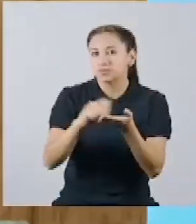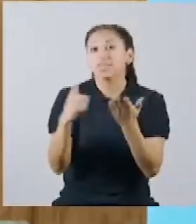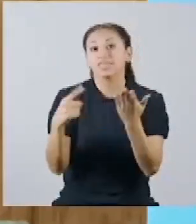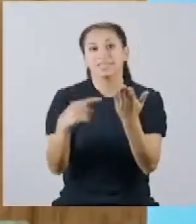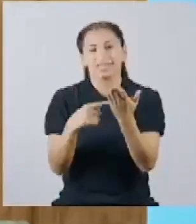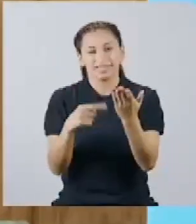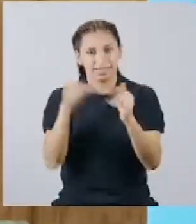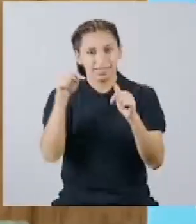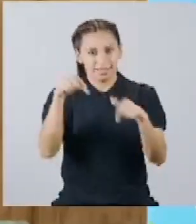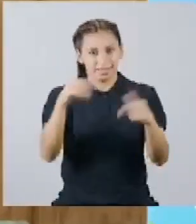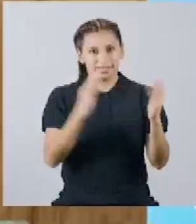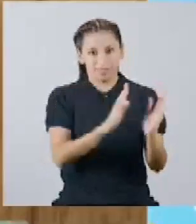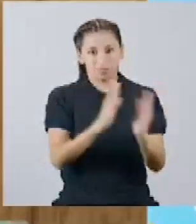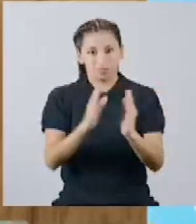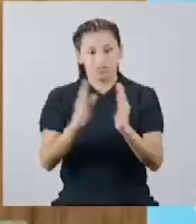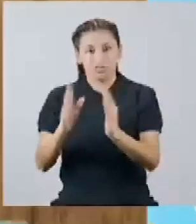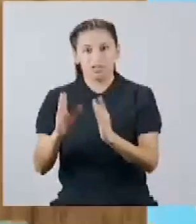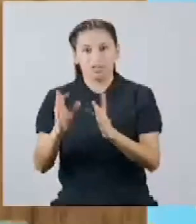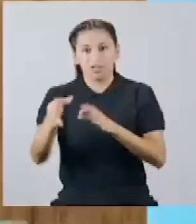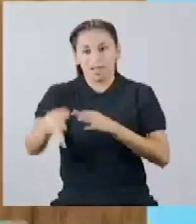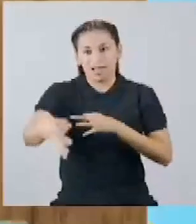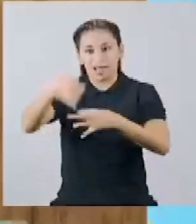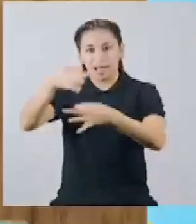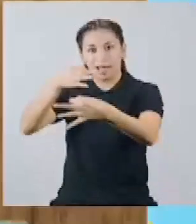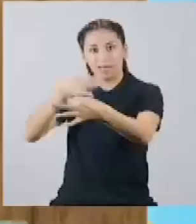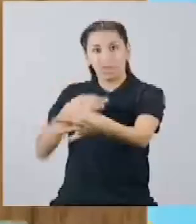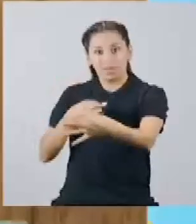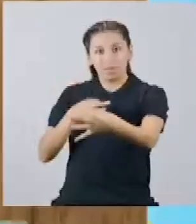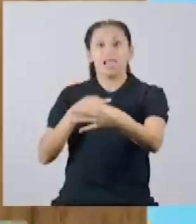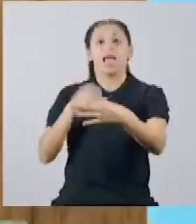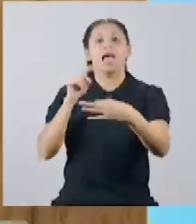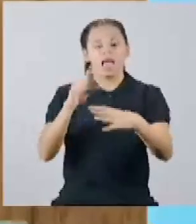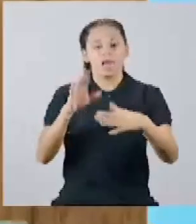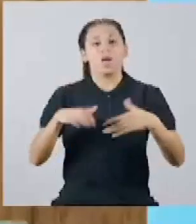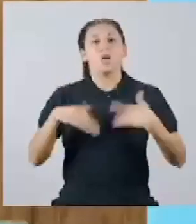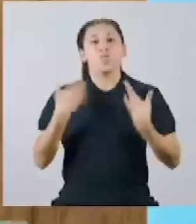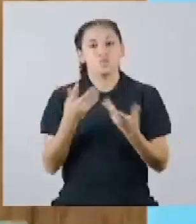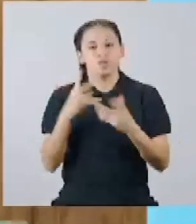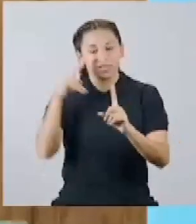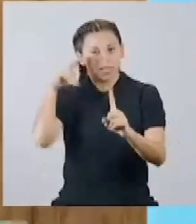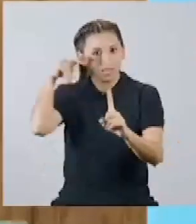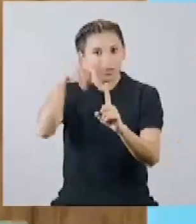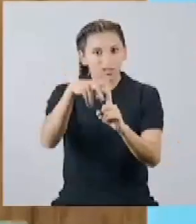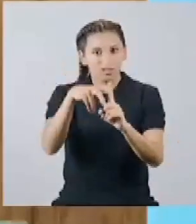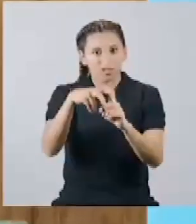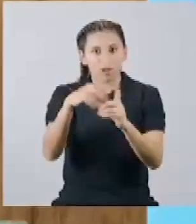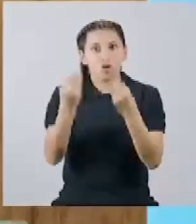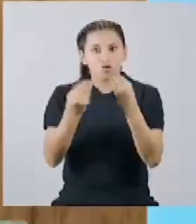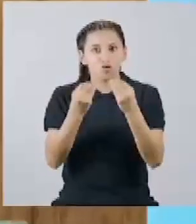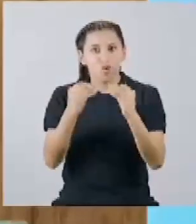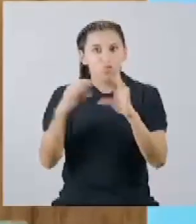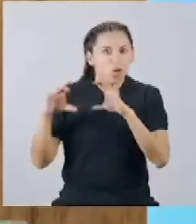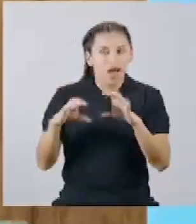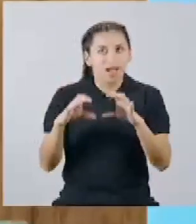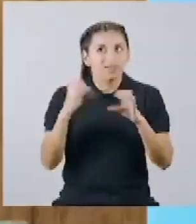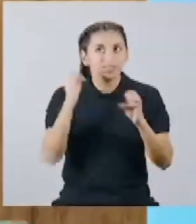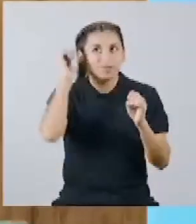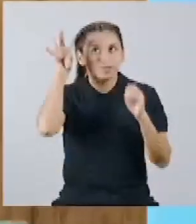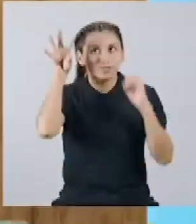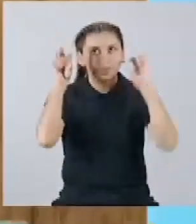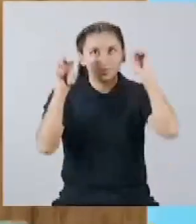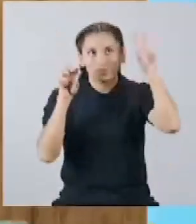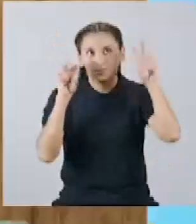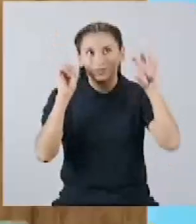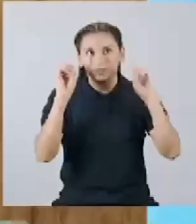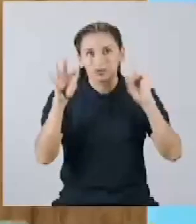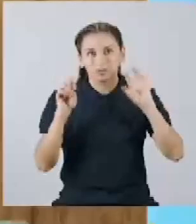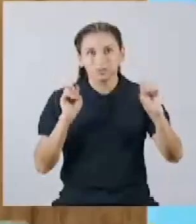el proceso de empatía, que nos van a permitir encontrar focos de acción a partir de los